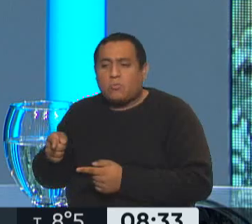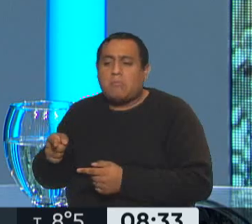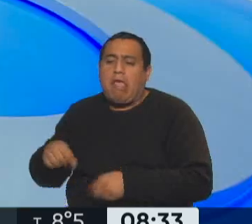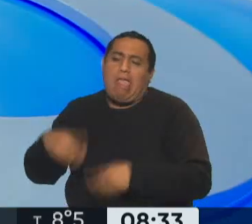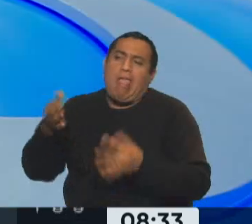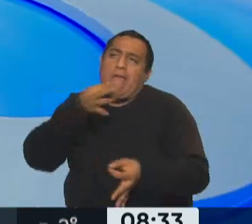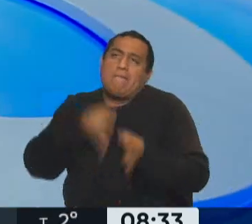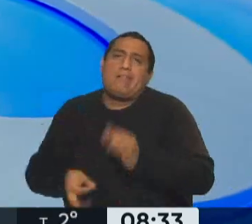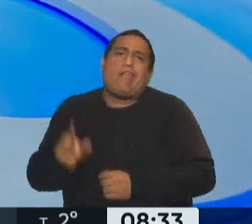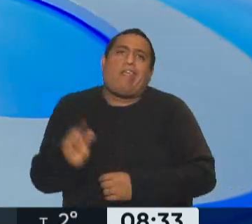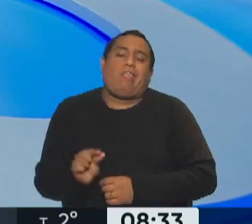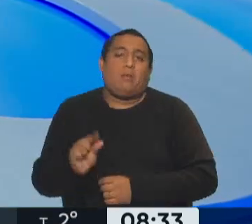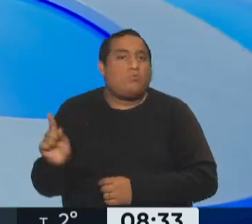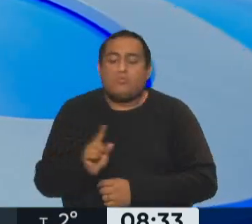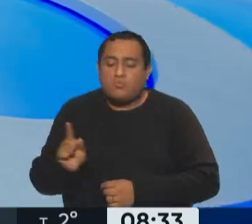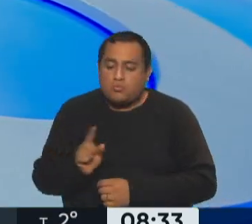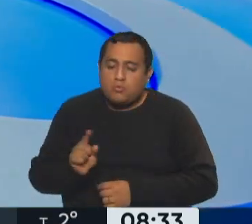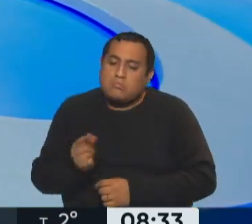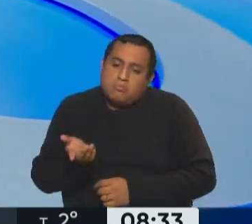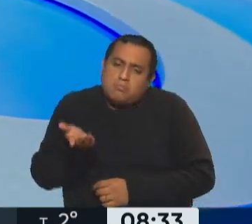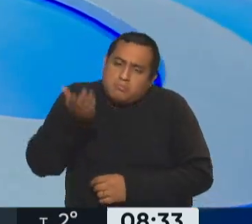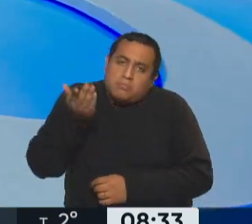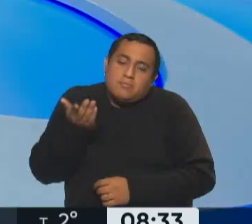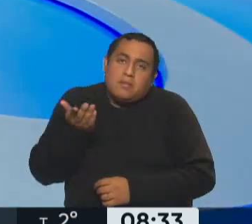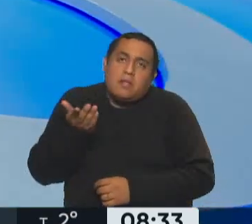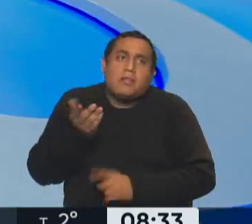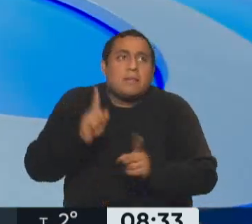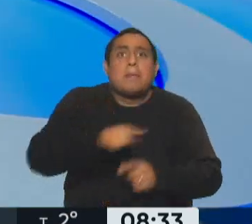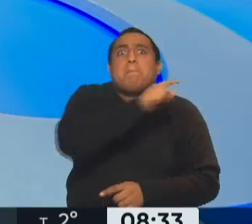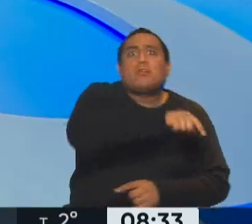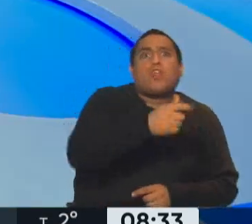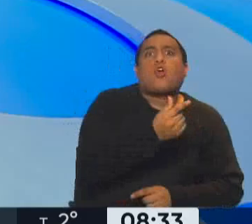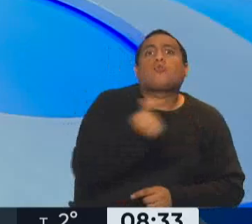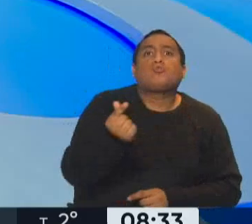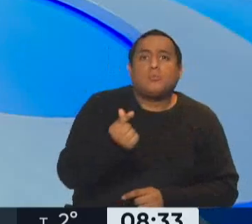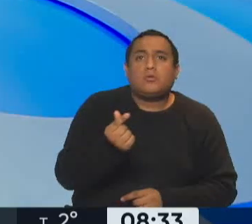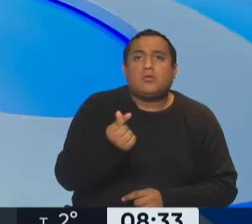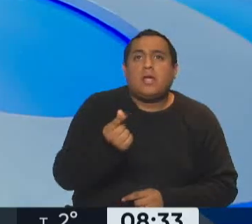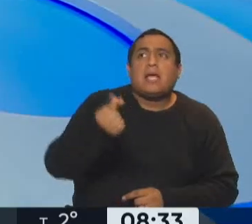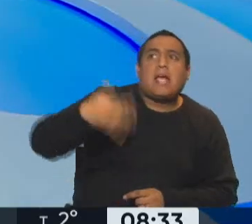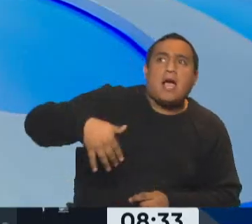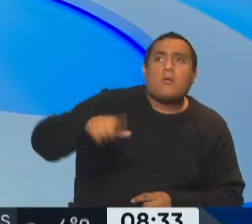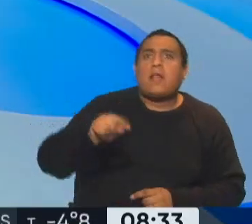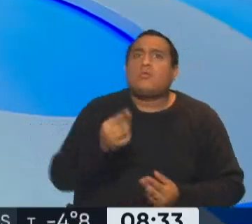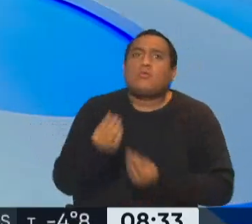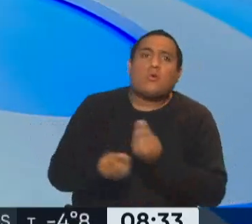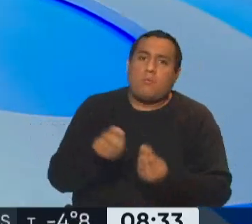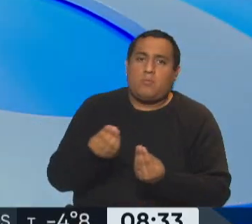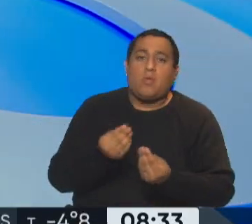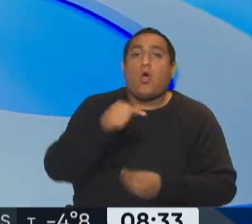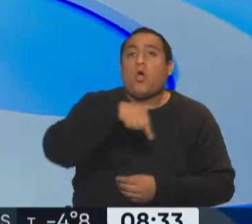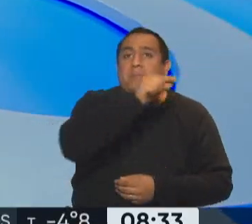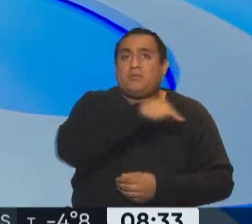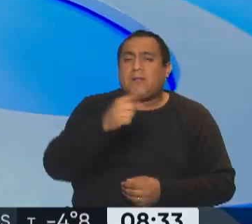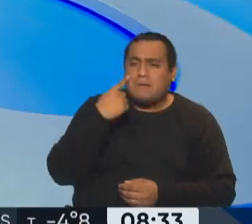el factor también clave es el consumidor. ¿Qué precio? ¿Qué es barato? ¿Qué es caro? Y hoy valida todos los precios el consumidor.